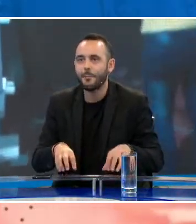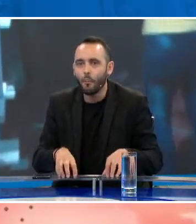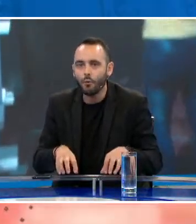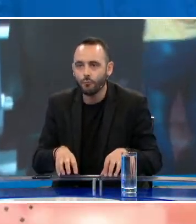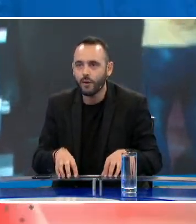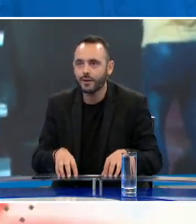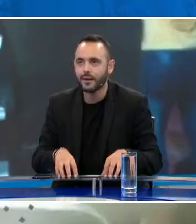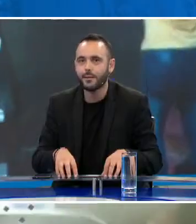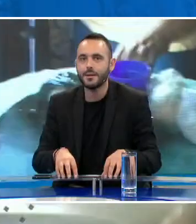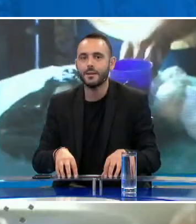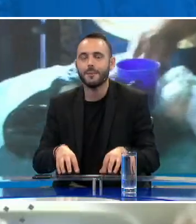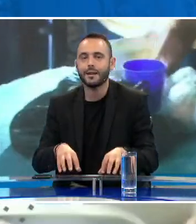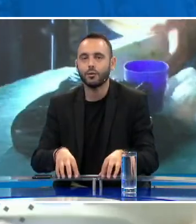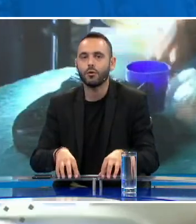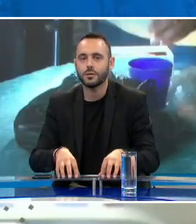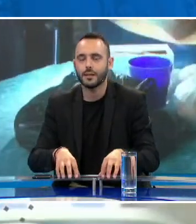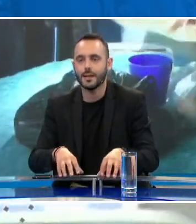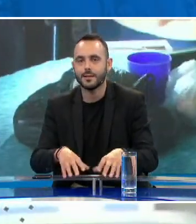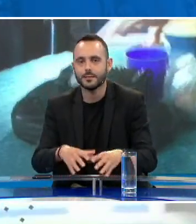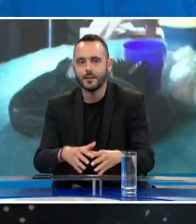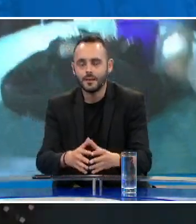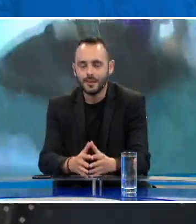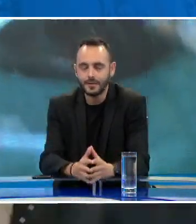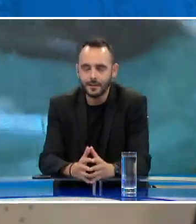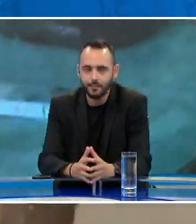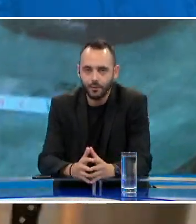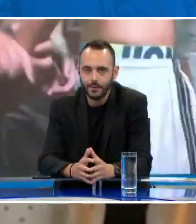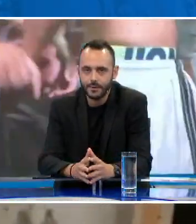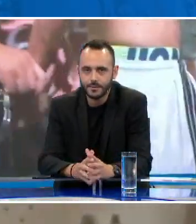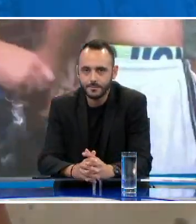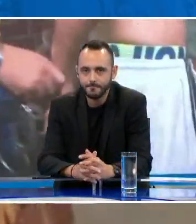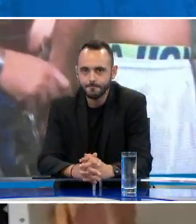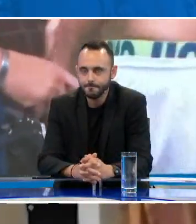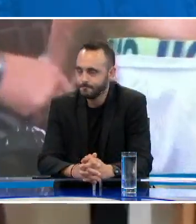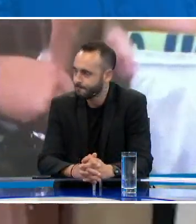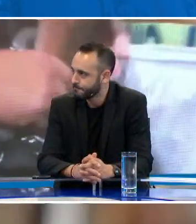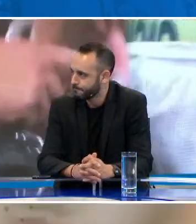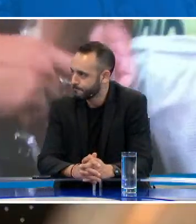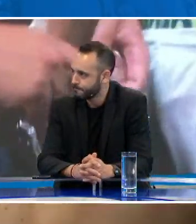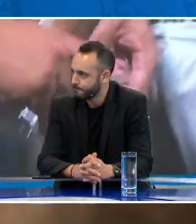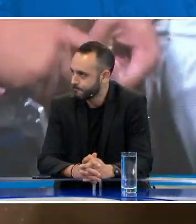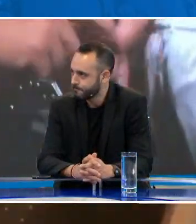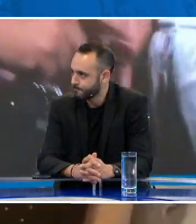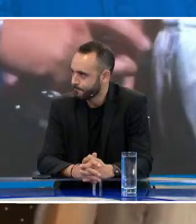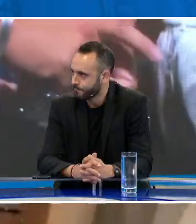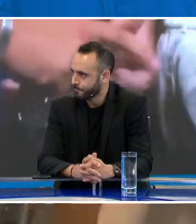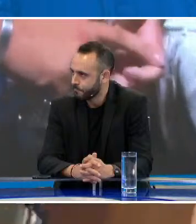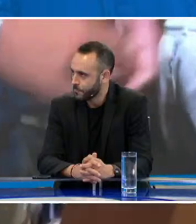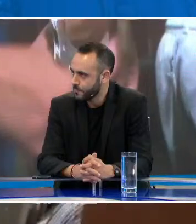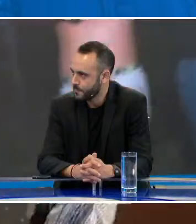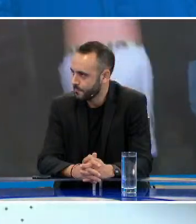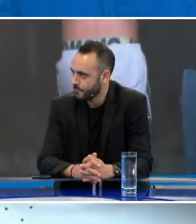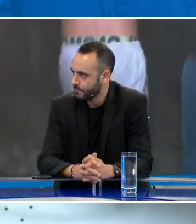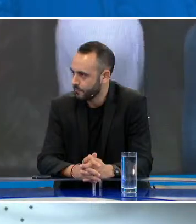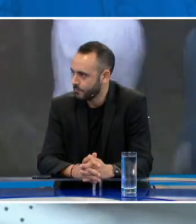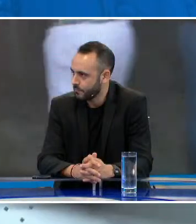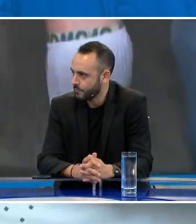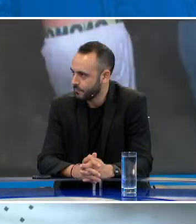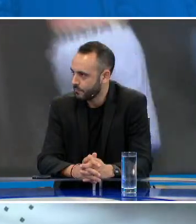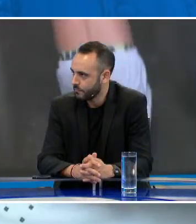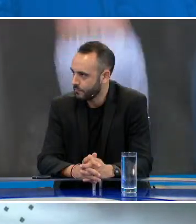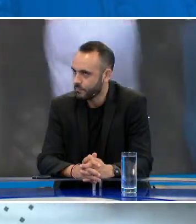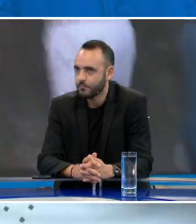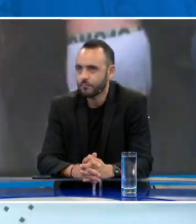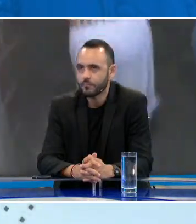pena muy fuerte realmente para todos los integrantes de este tipo de bandas. A ver, 2 temas que tienen que ver con esto. Tenemos todavía alguna